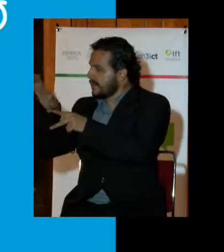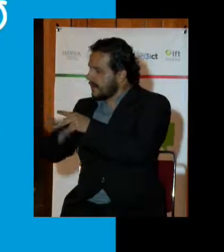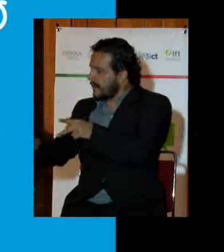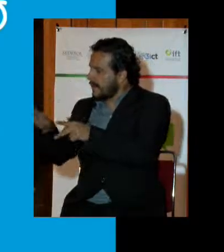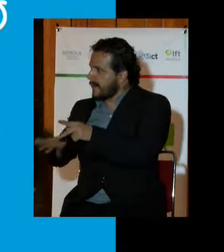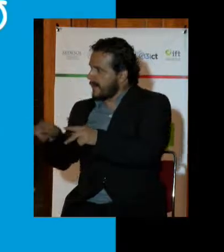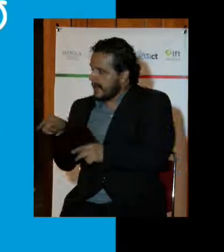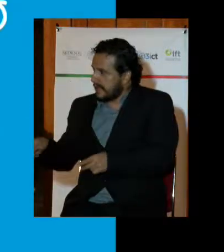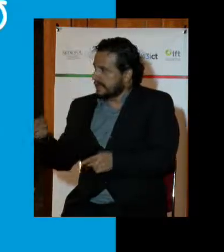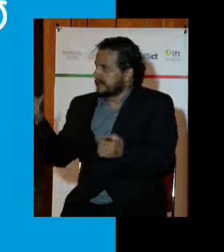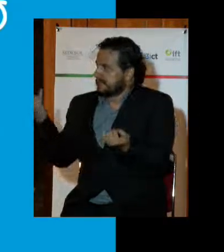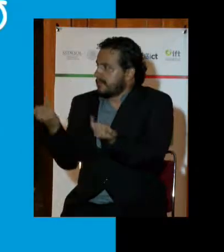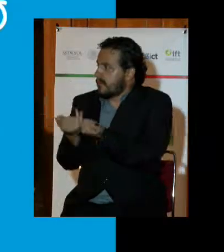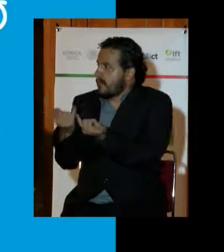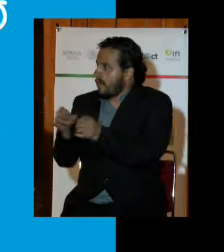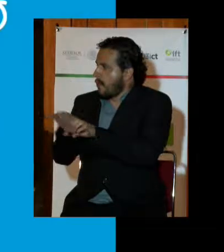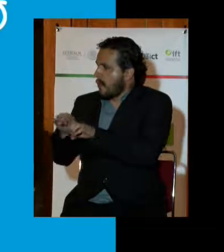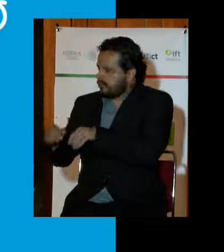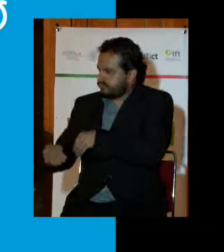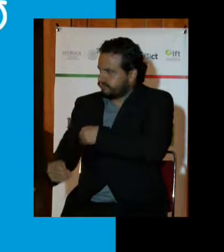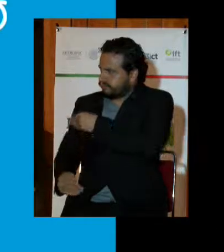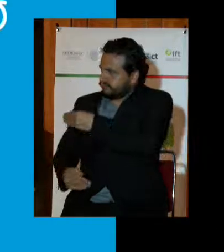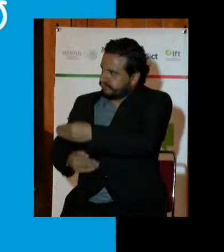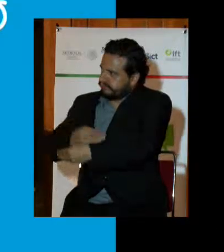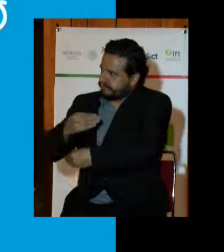de cómo avanza la información.